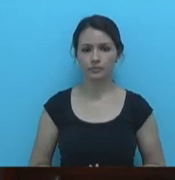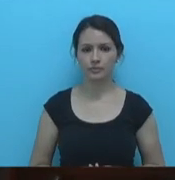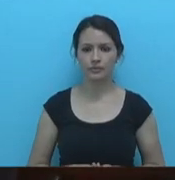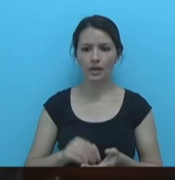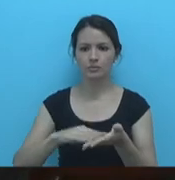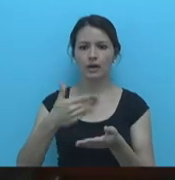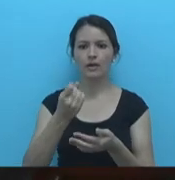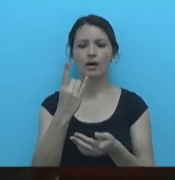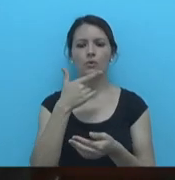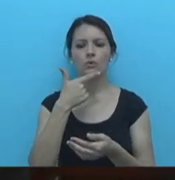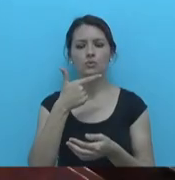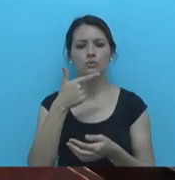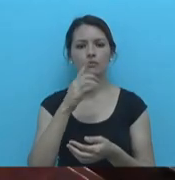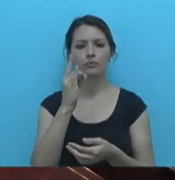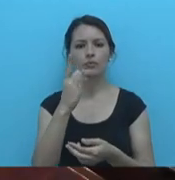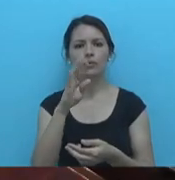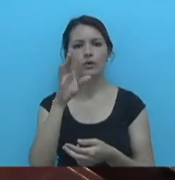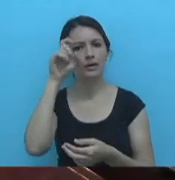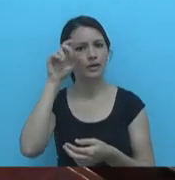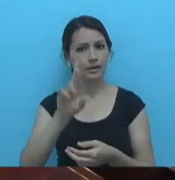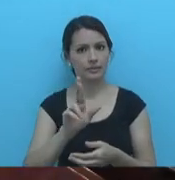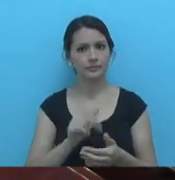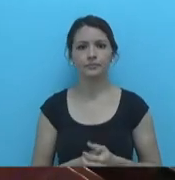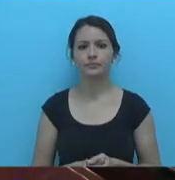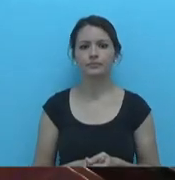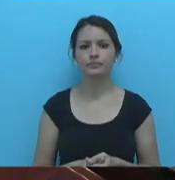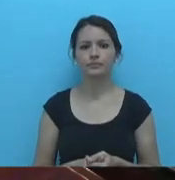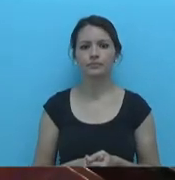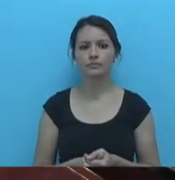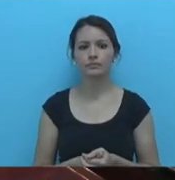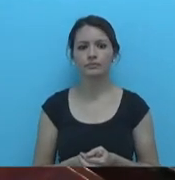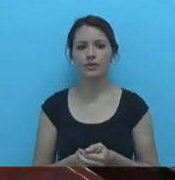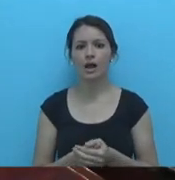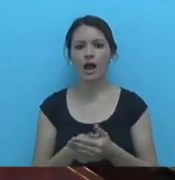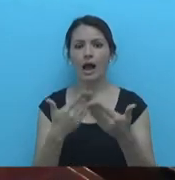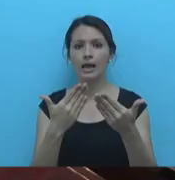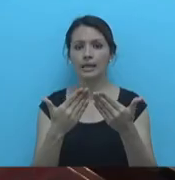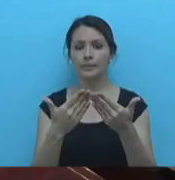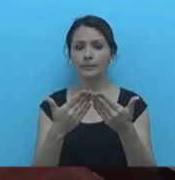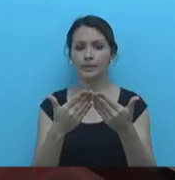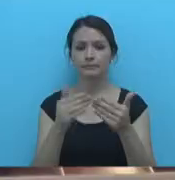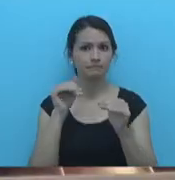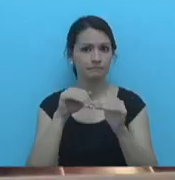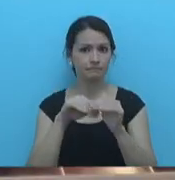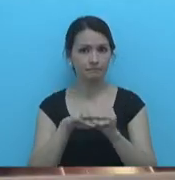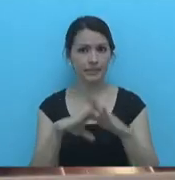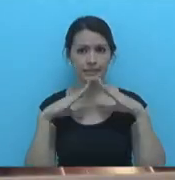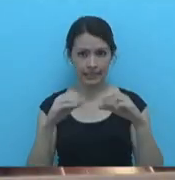tiene uso de la palabra. Sí, presidente, para solicitar se reserva en secretaría para su tratamiento sobre tablas. Bien, así se